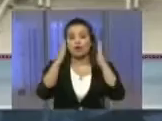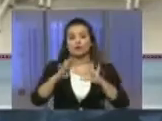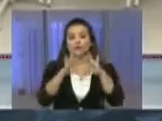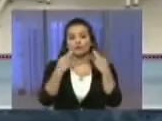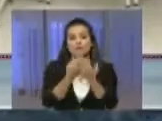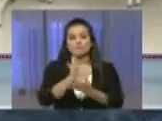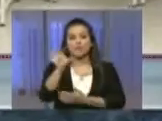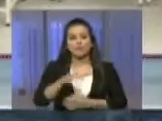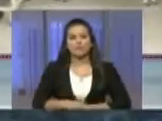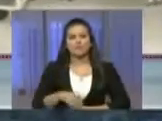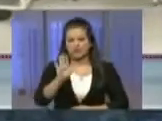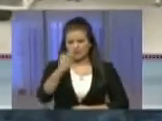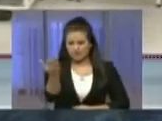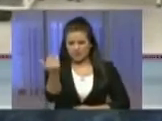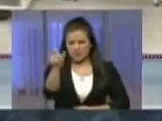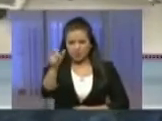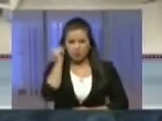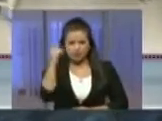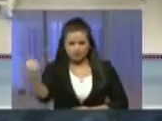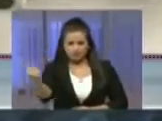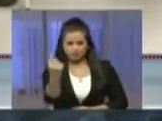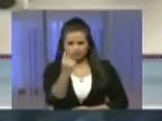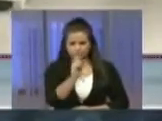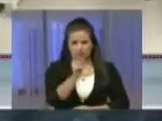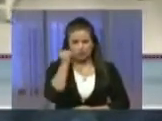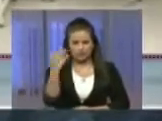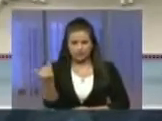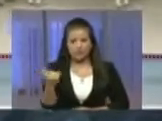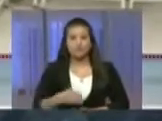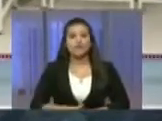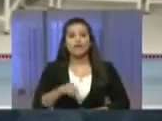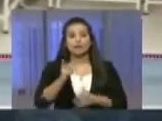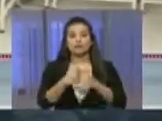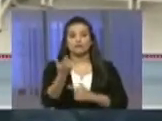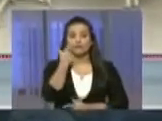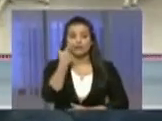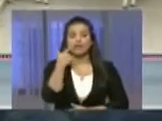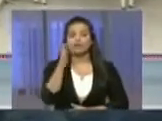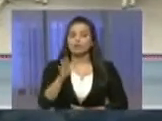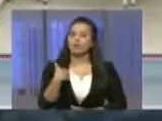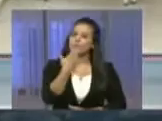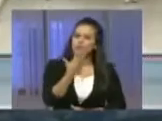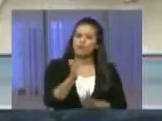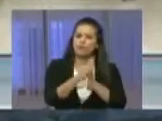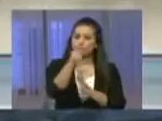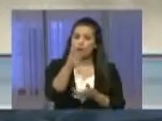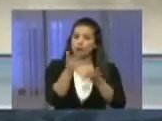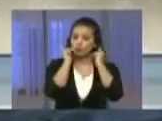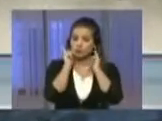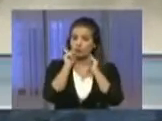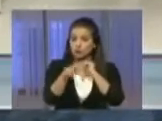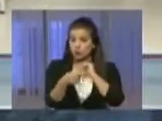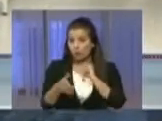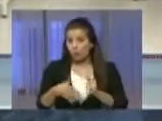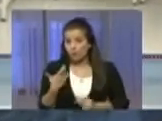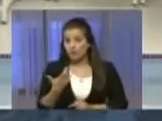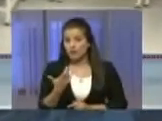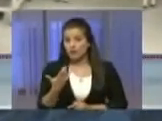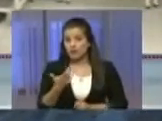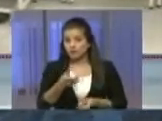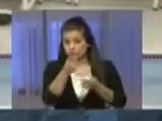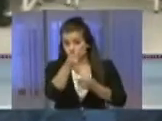patria Deja que la compatriota pase de de entonces fíjese presidente Yo quiero pedirle autorización para que nos